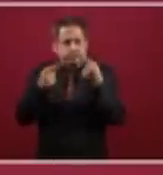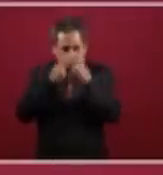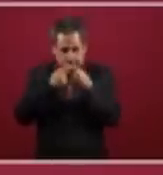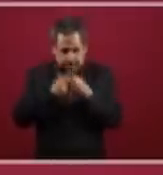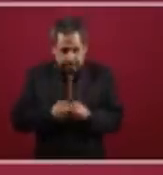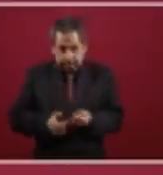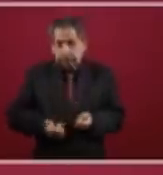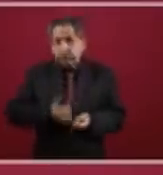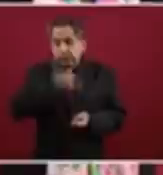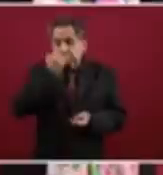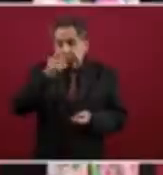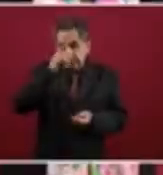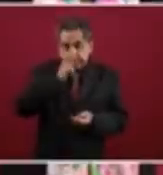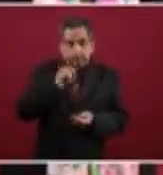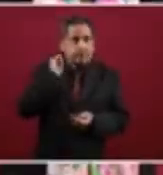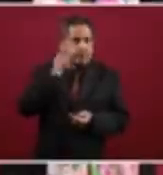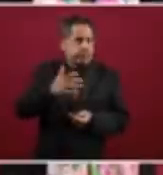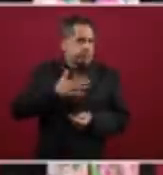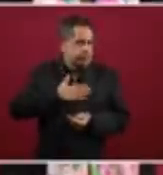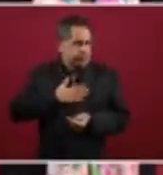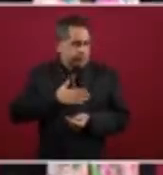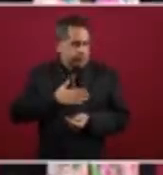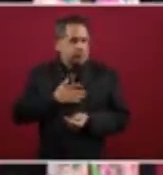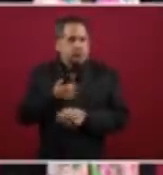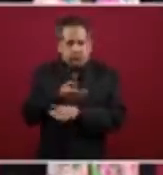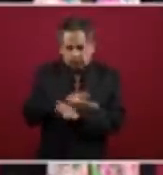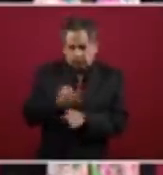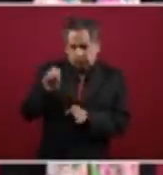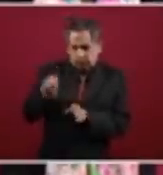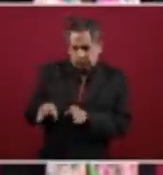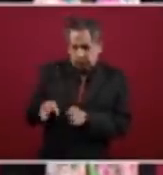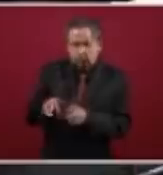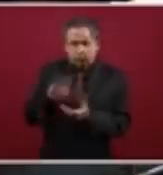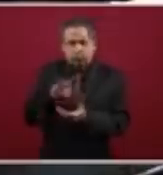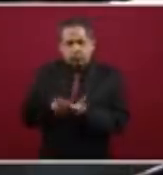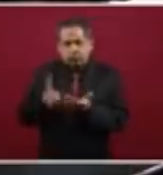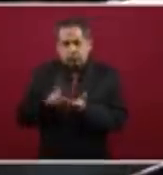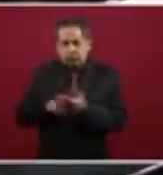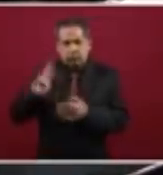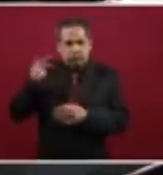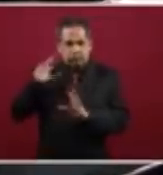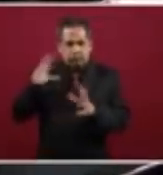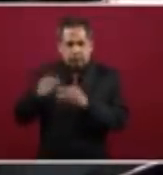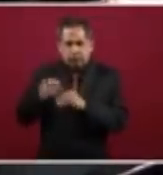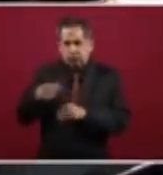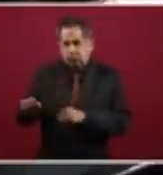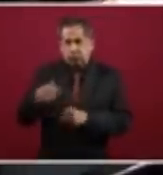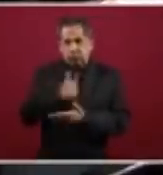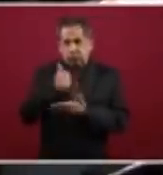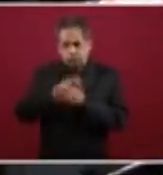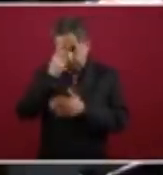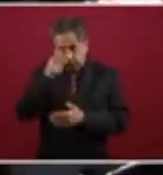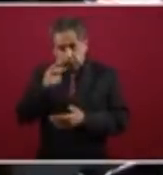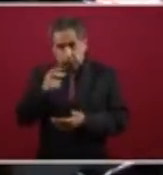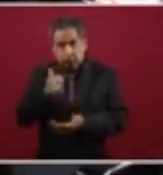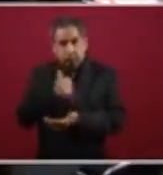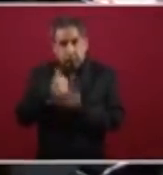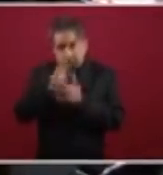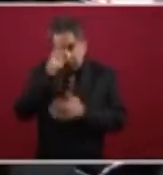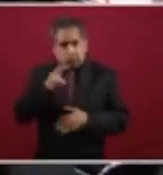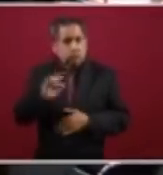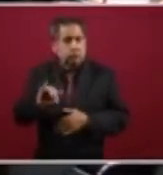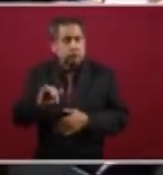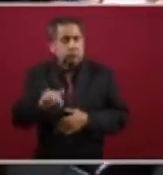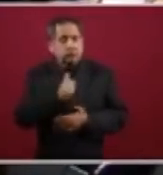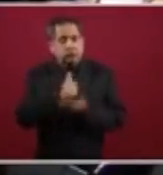un error de parte de nosotros y está contemplado. El retroactivo, ¿verdad? Para la Ciudad de México. Solamente. En el caso de la